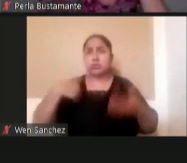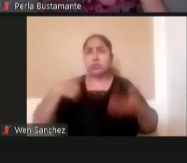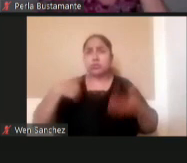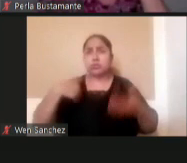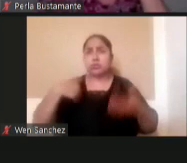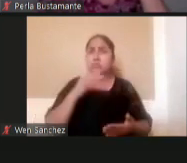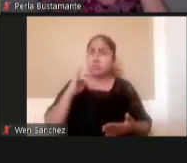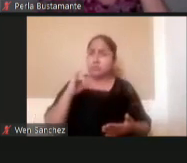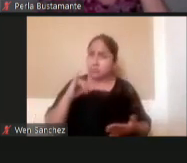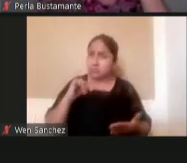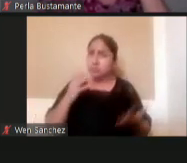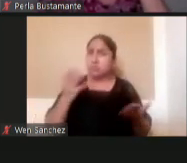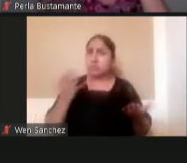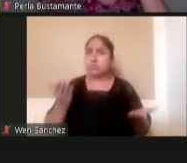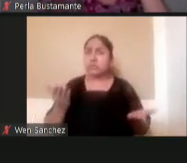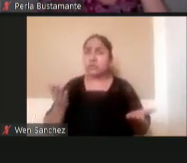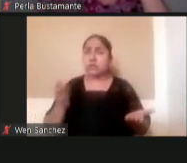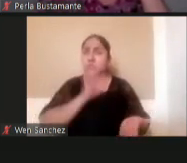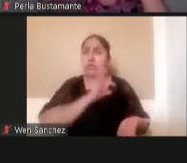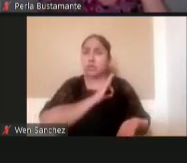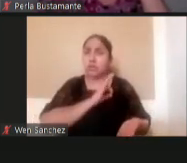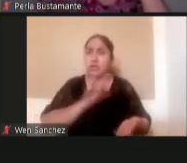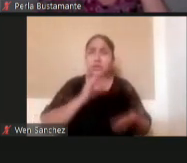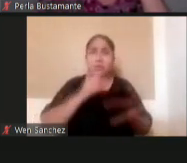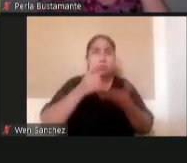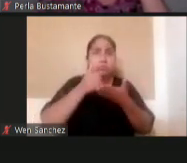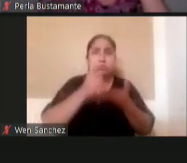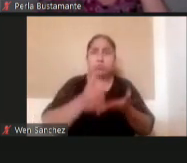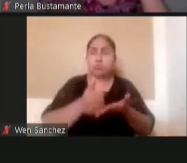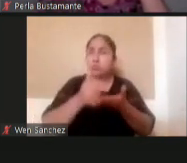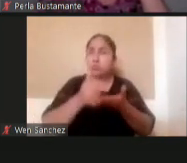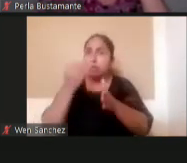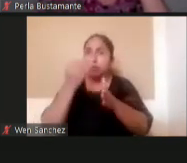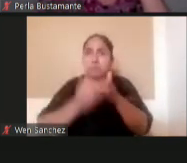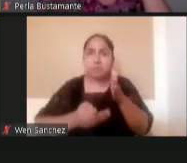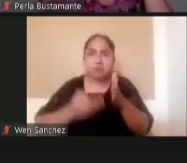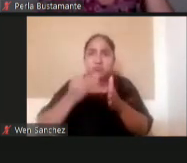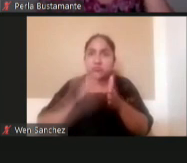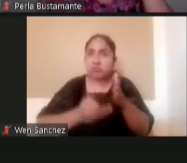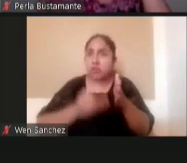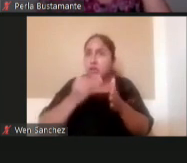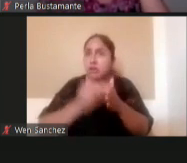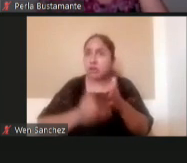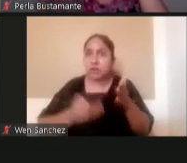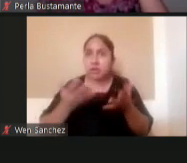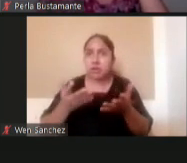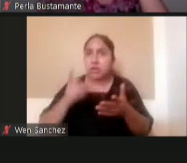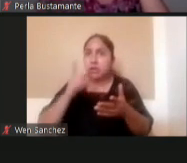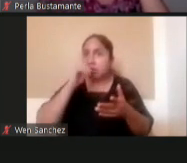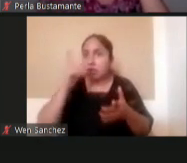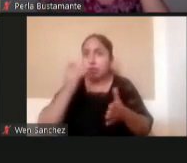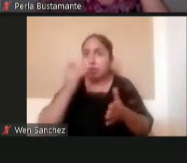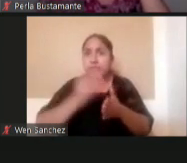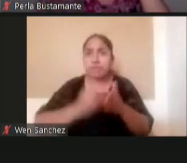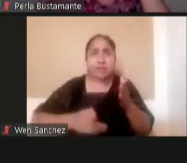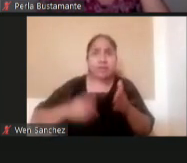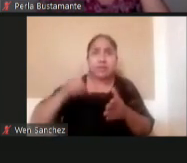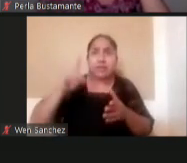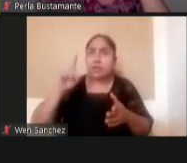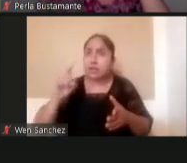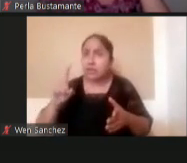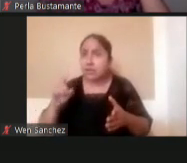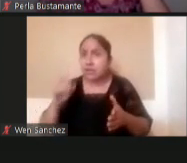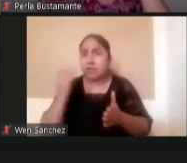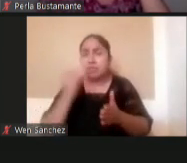momento falla algún servicio básico para el buen funcionamiento de la vida en